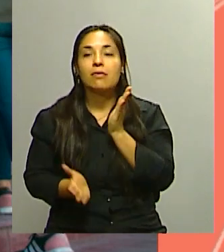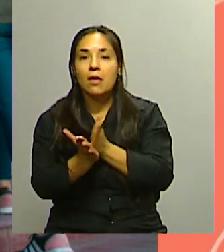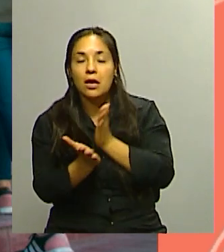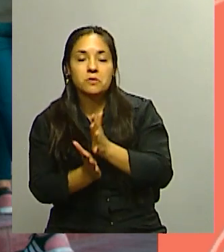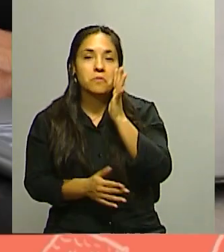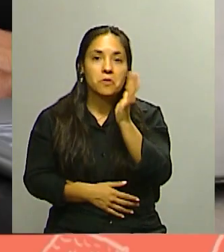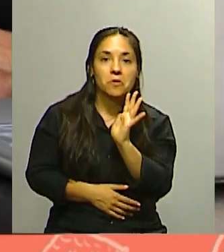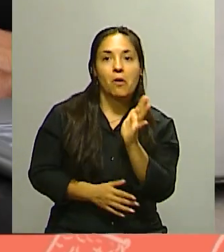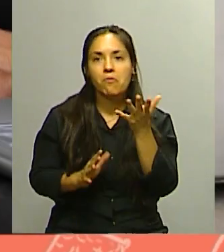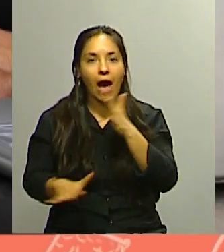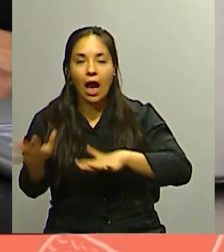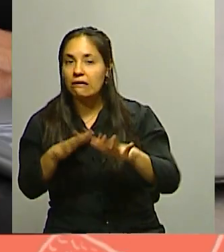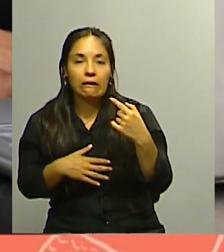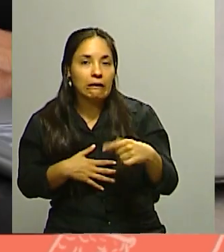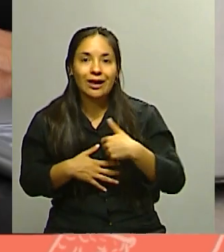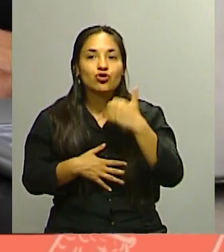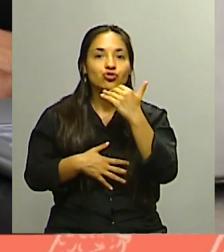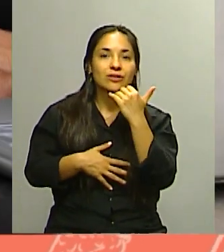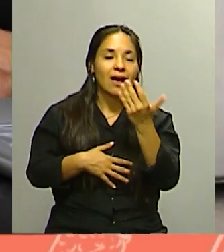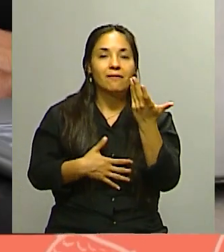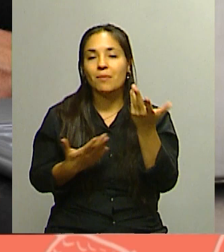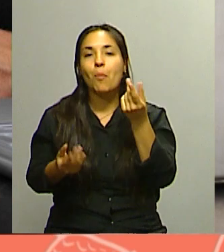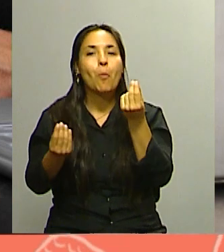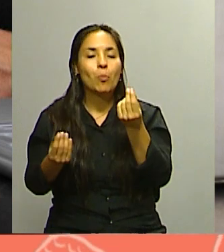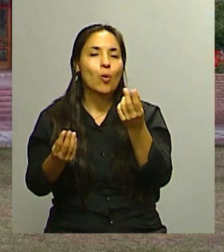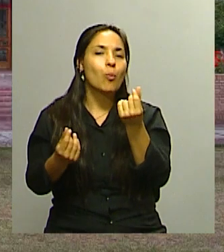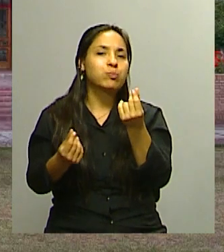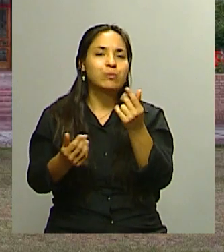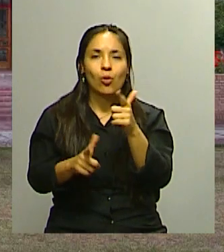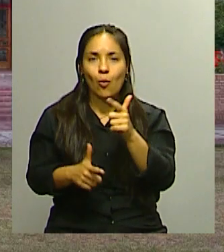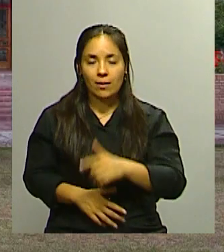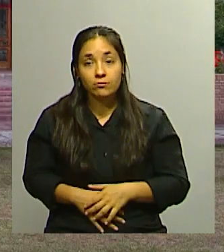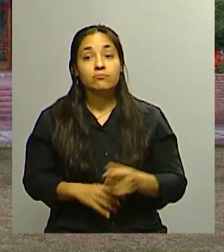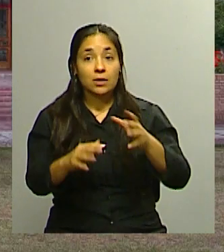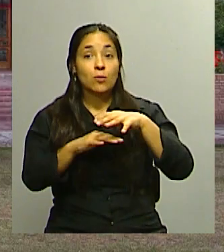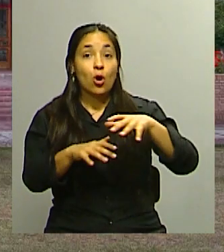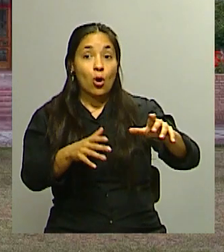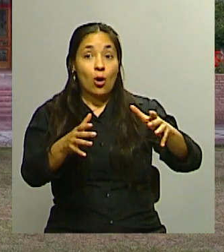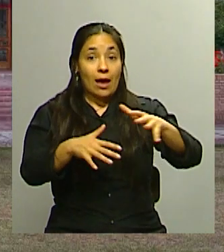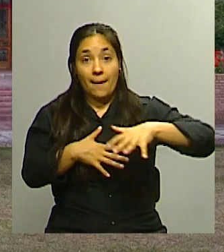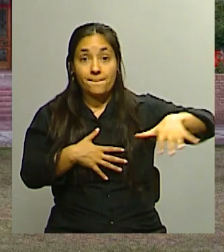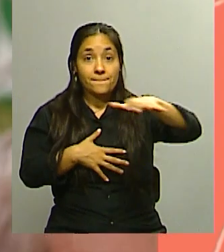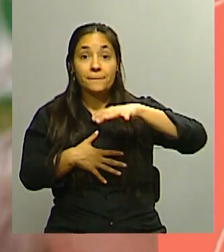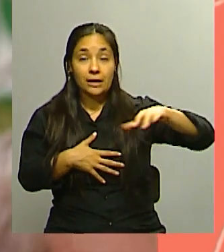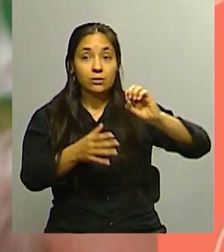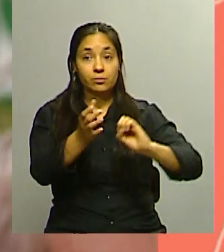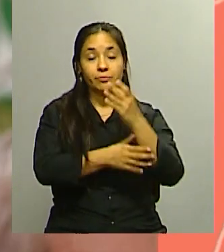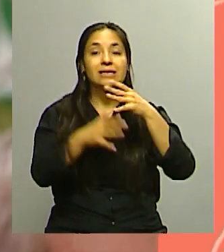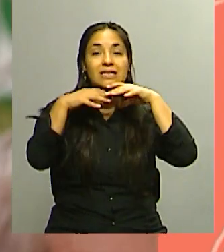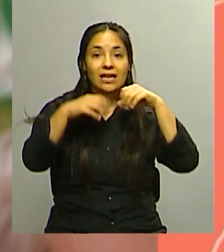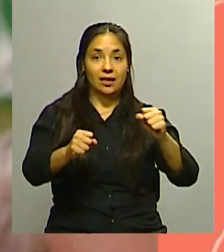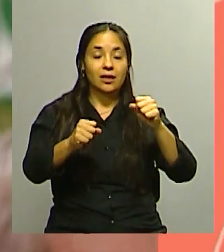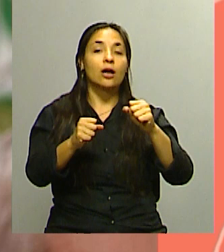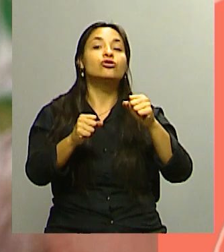cómo tienen que actuar. Entonces, es un espacio que se desarrolló a través de la Secretaría de